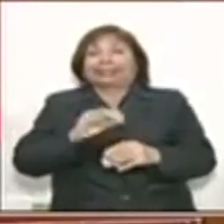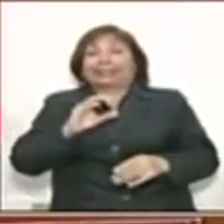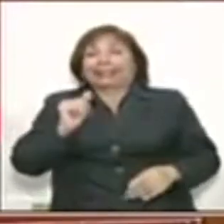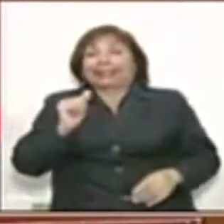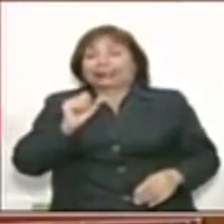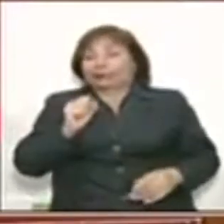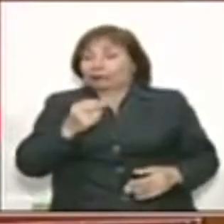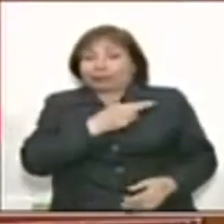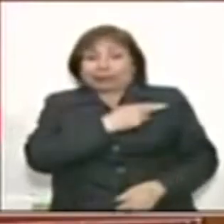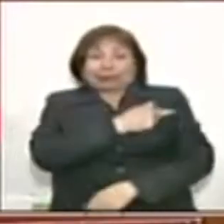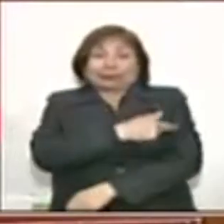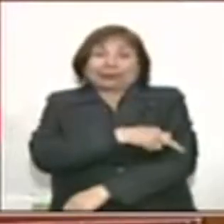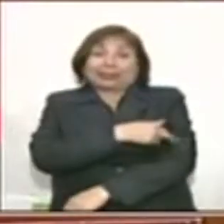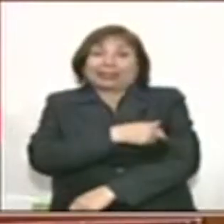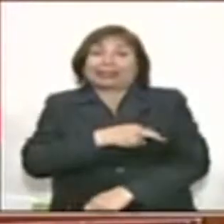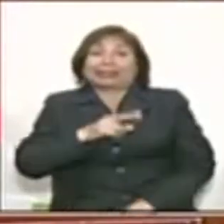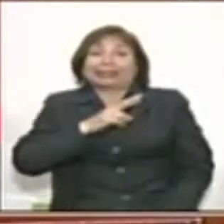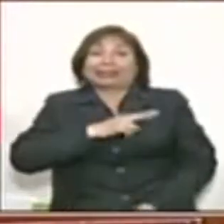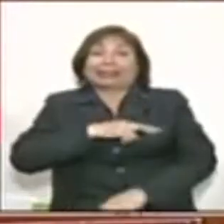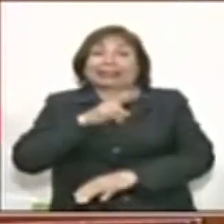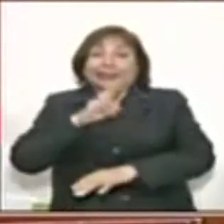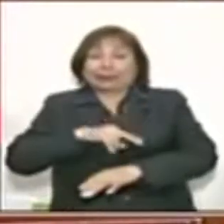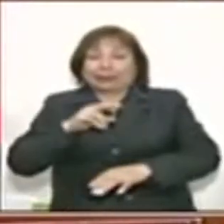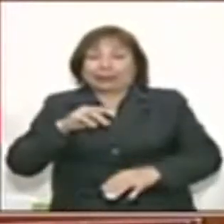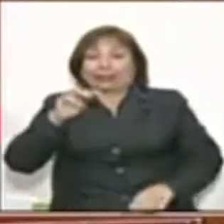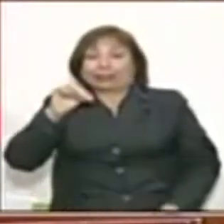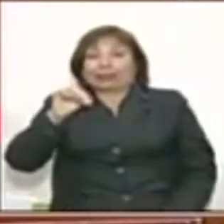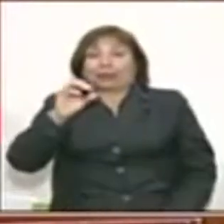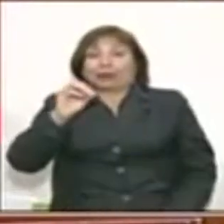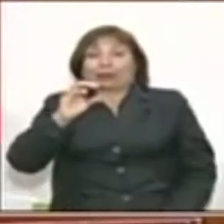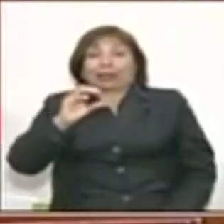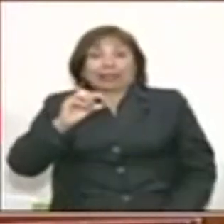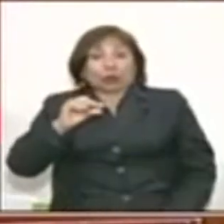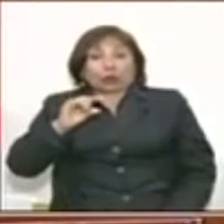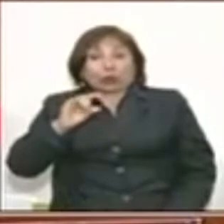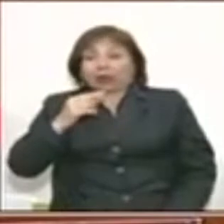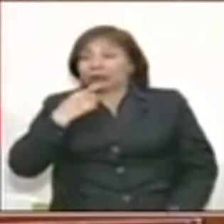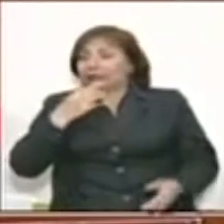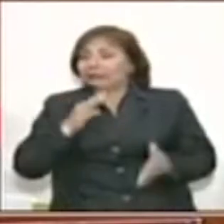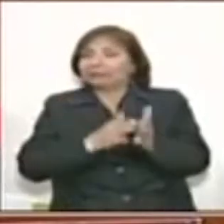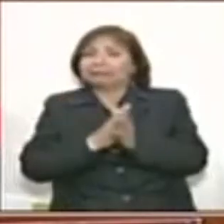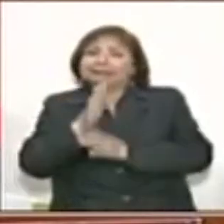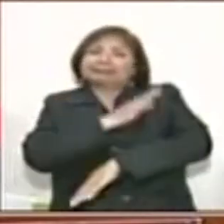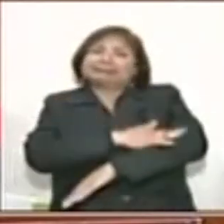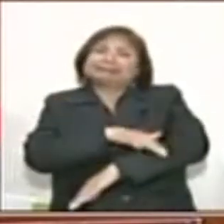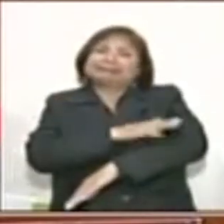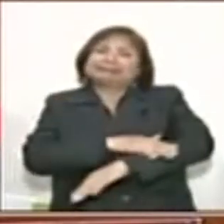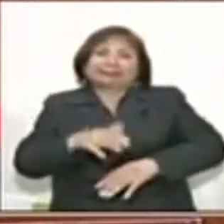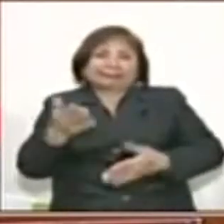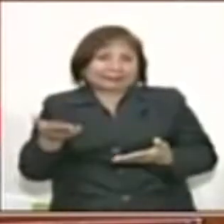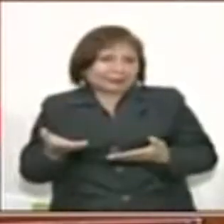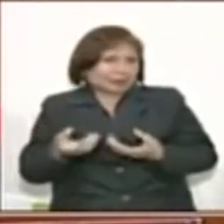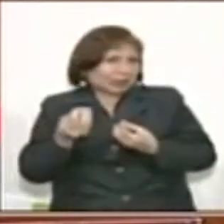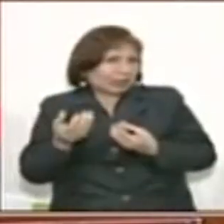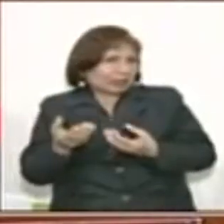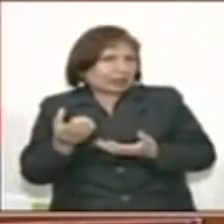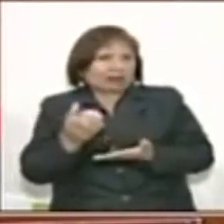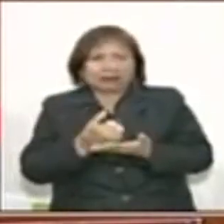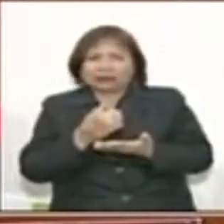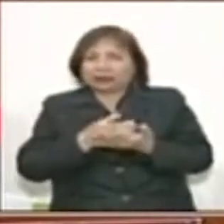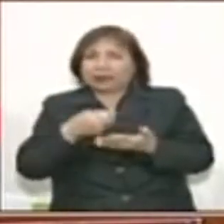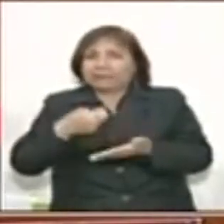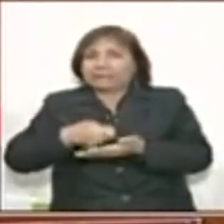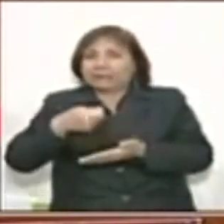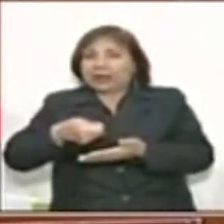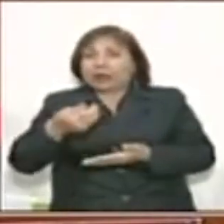del Hospital Regional de Moquegua, se dice que se habría favorecido la contratación y el pago